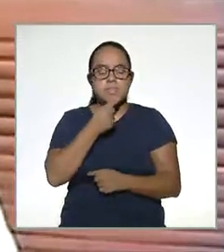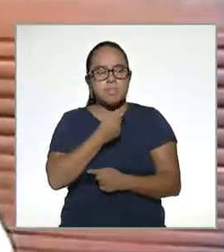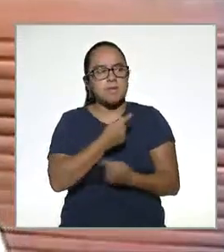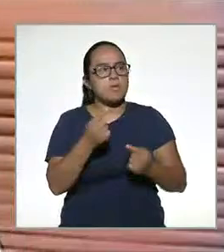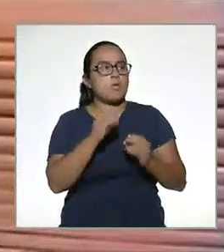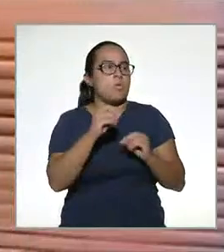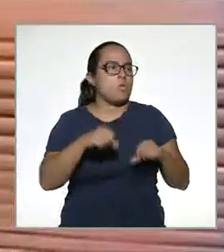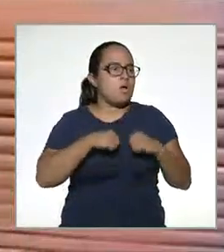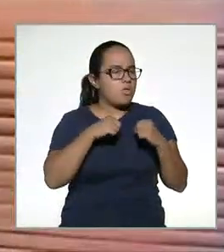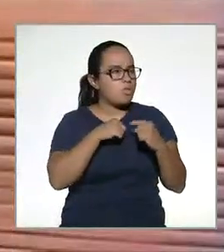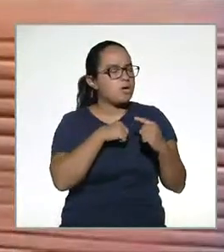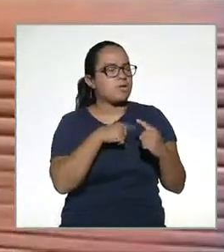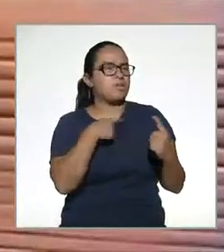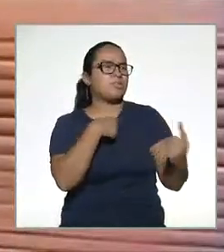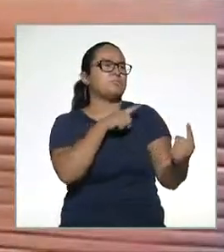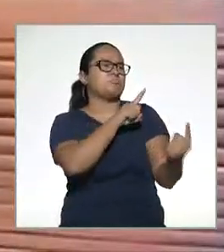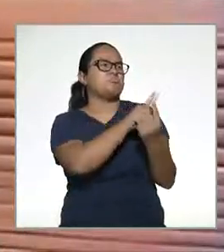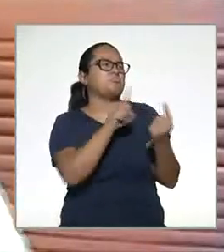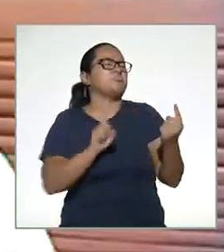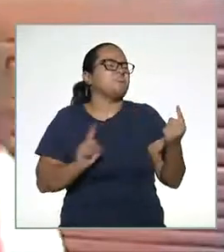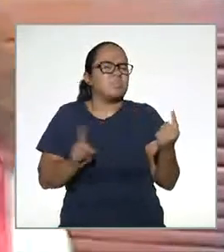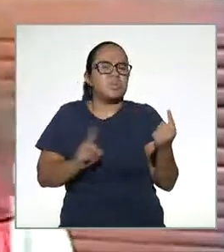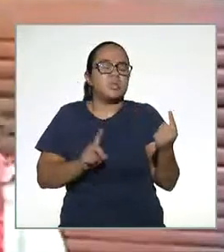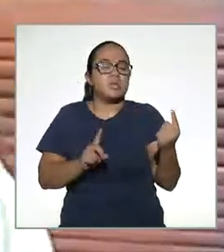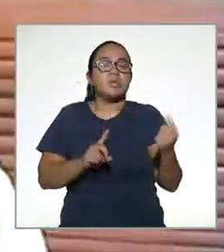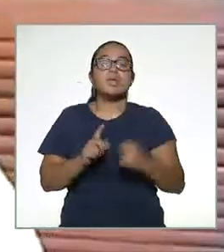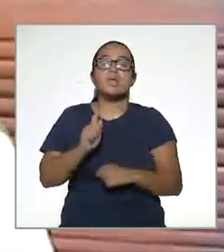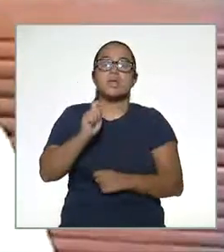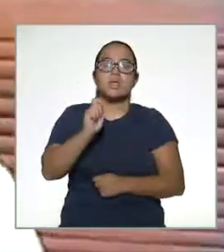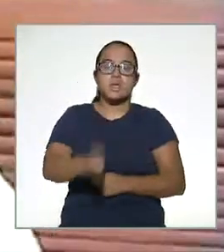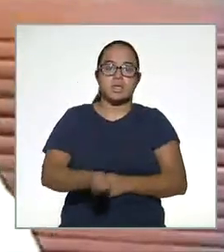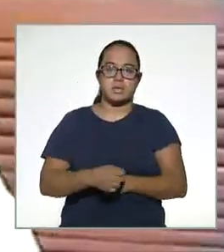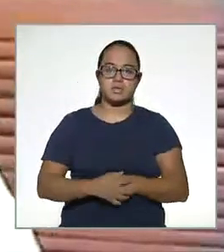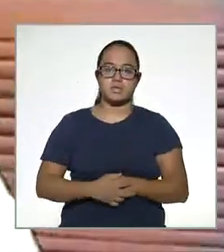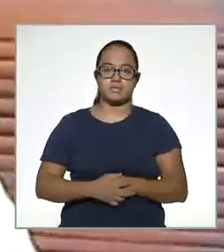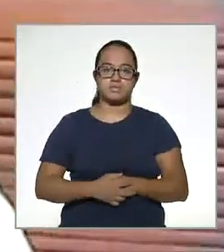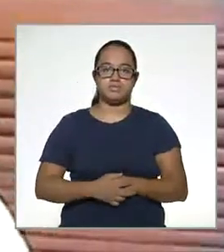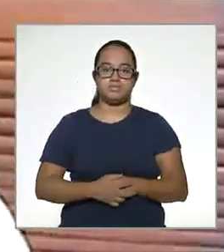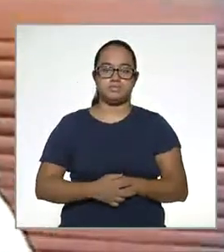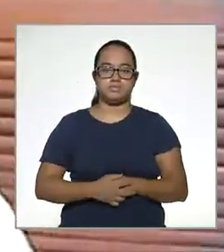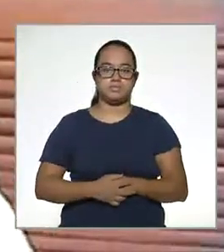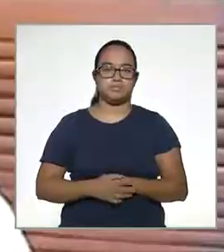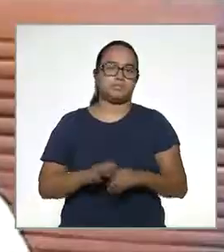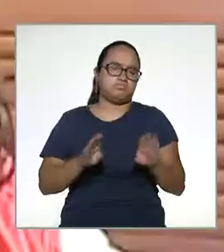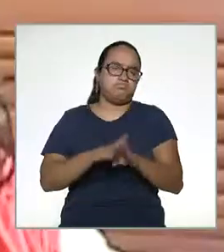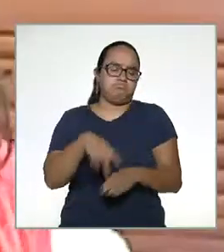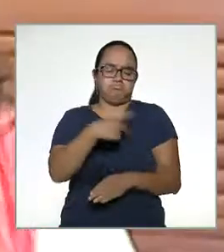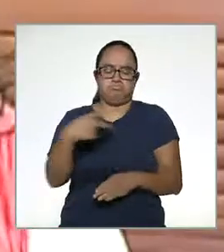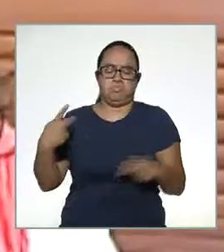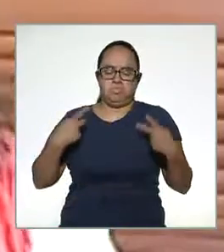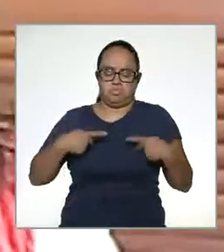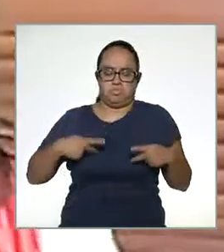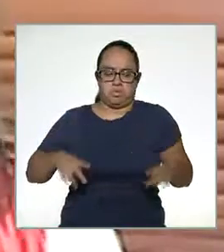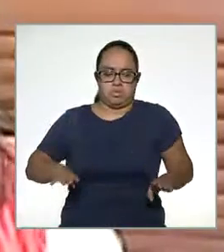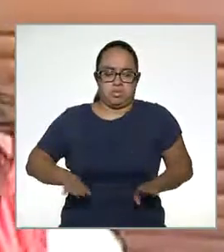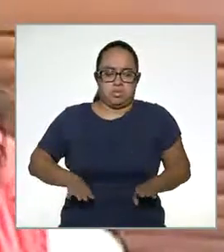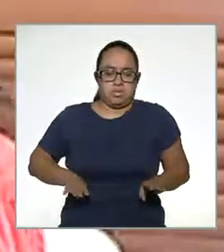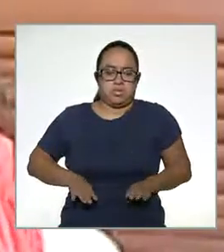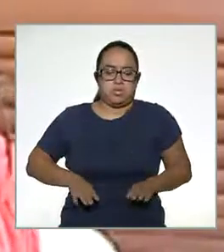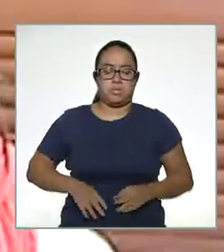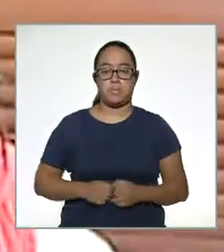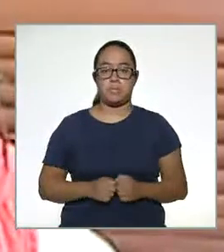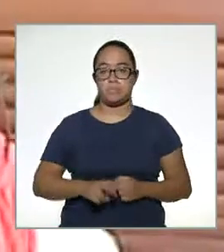adolescente, una niña introvertida implica, más bien es un asunto de personalidad. Te sorprenderían o te